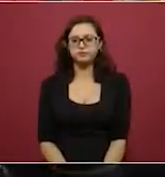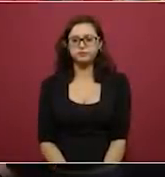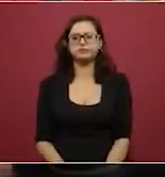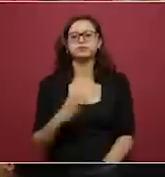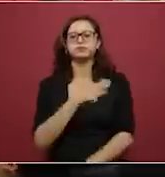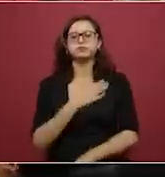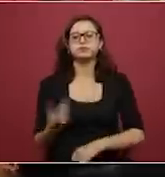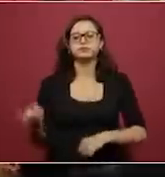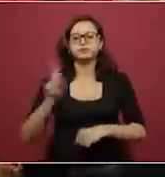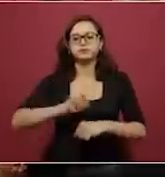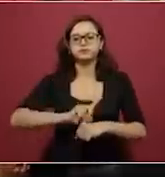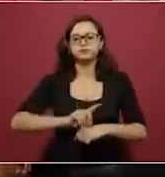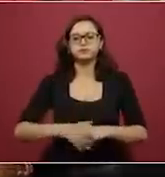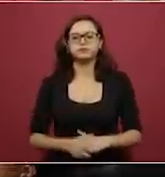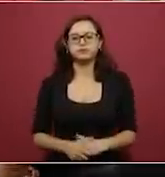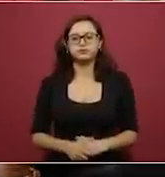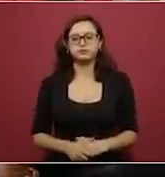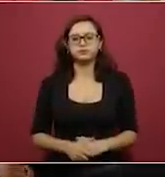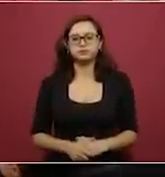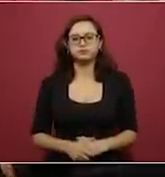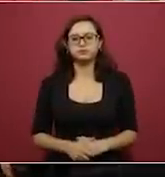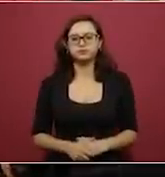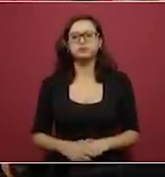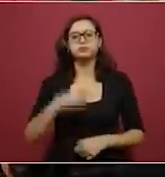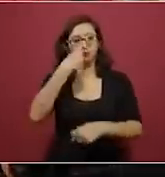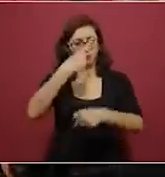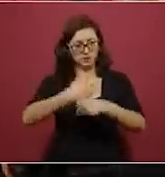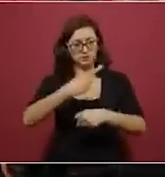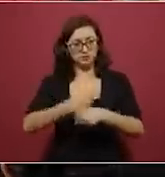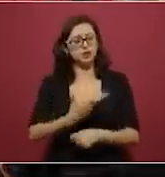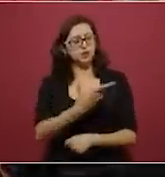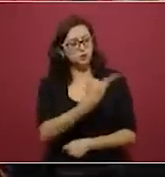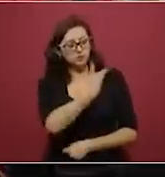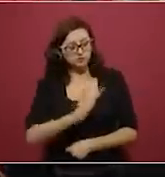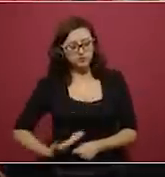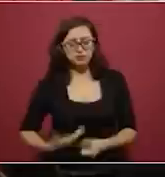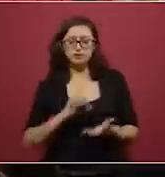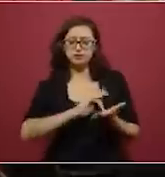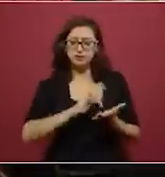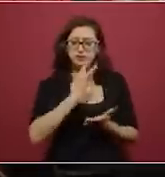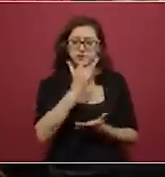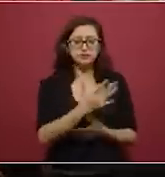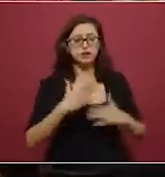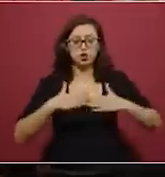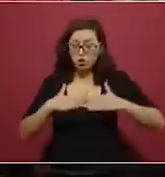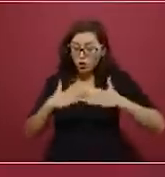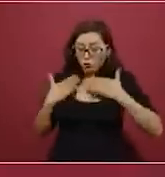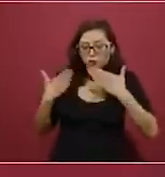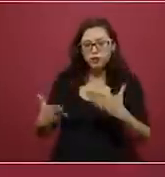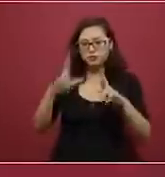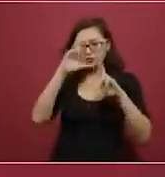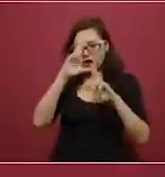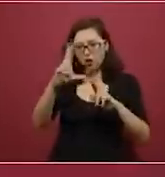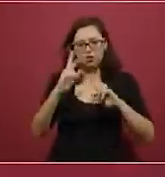buenos días son mis palabras primero para agradecer señor presidente la confianza y el honor que me